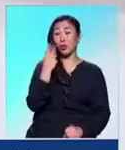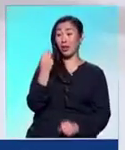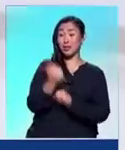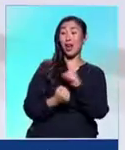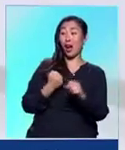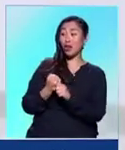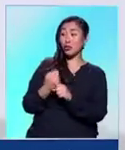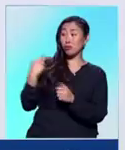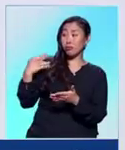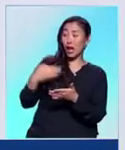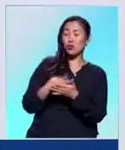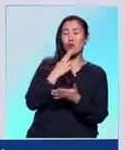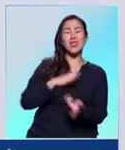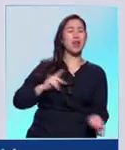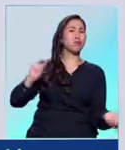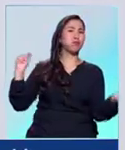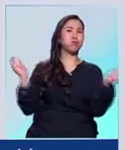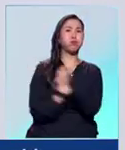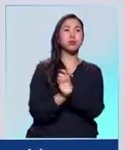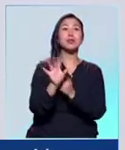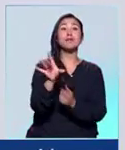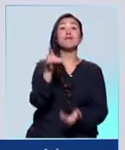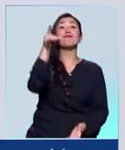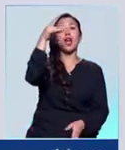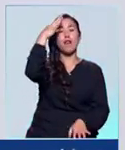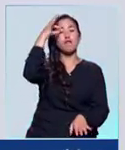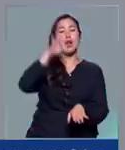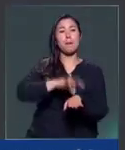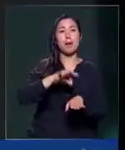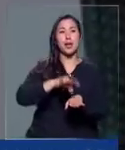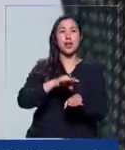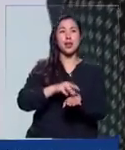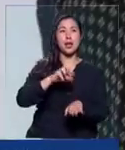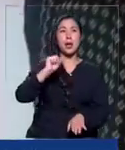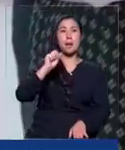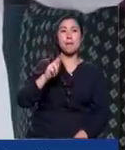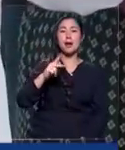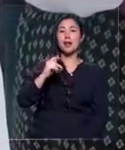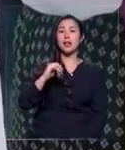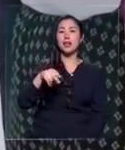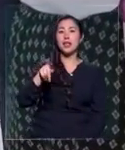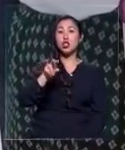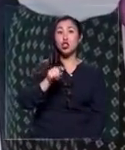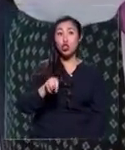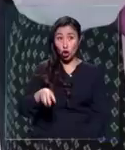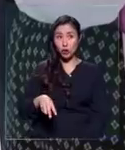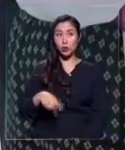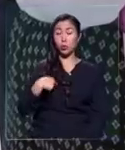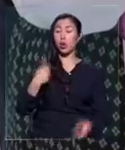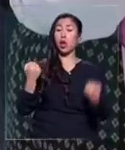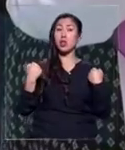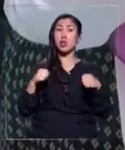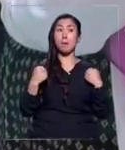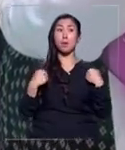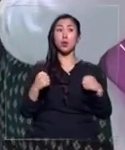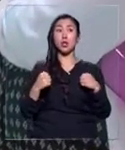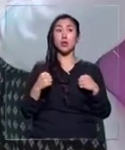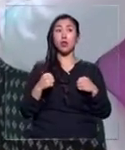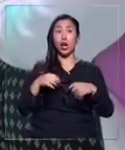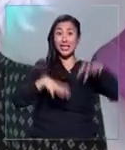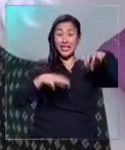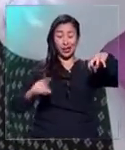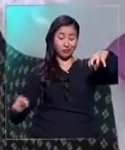cambió drásticamente luego de ser diagnosticado con la enfermedad de Parkinson. Bueno, para uno que es deportista y no puede subir los